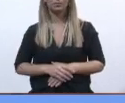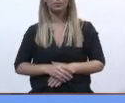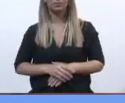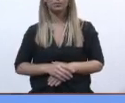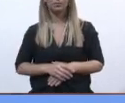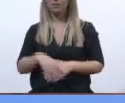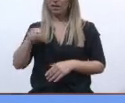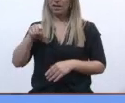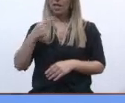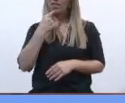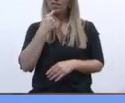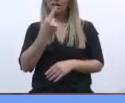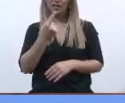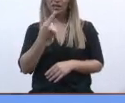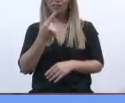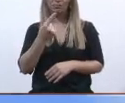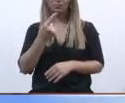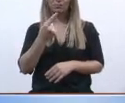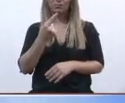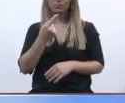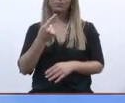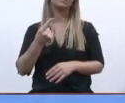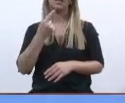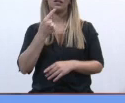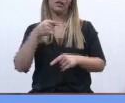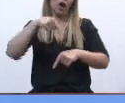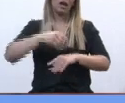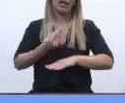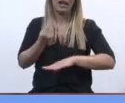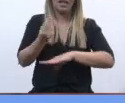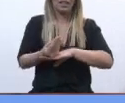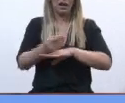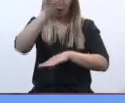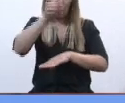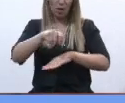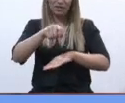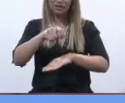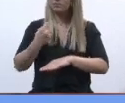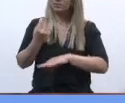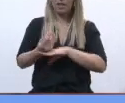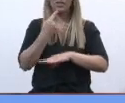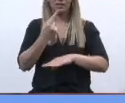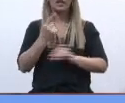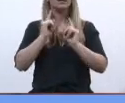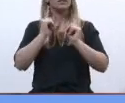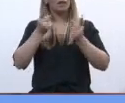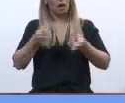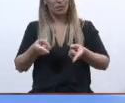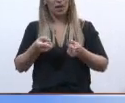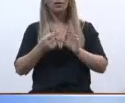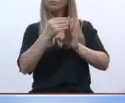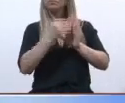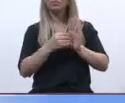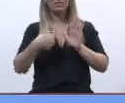el entonces convencional Rosati y el entonces candidato a juez de la Corte. También se habla de